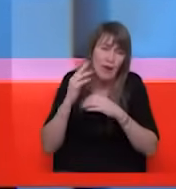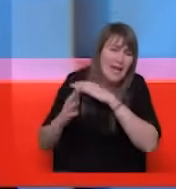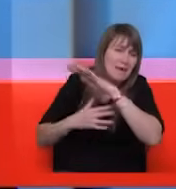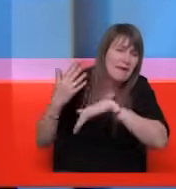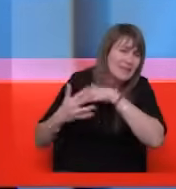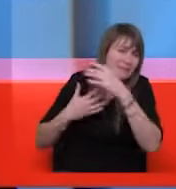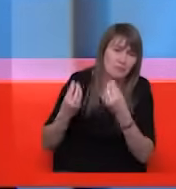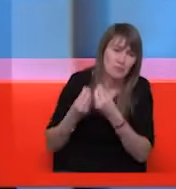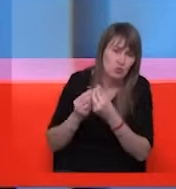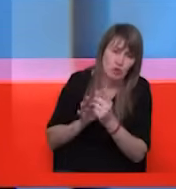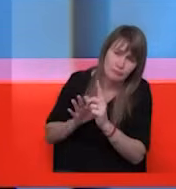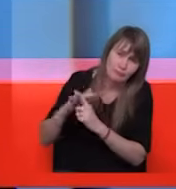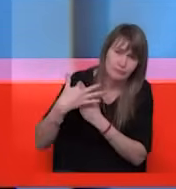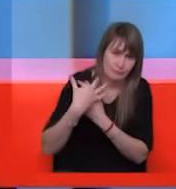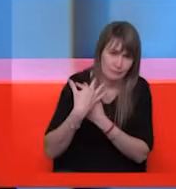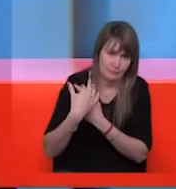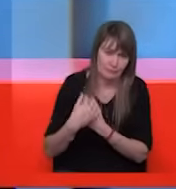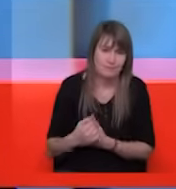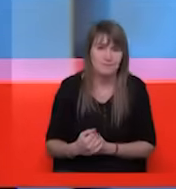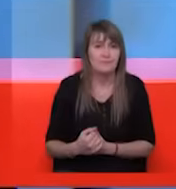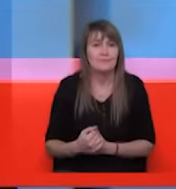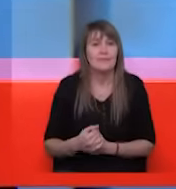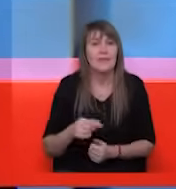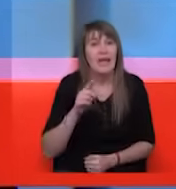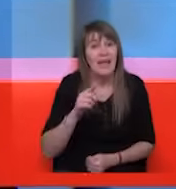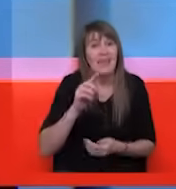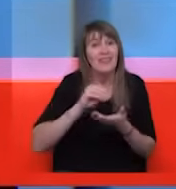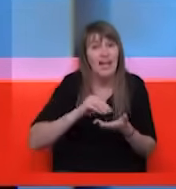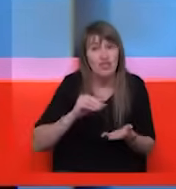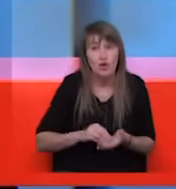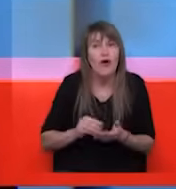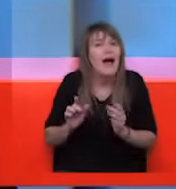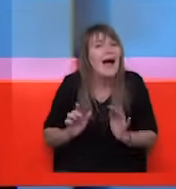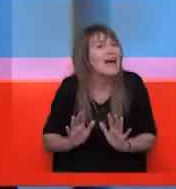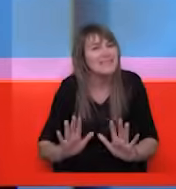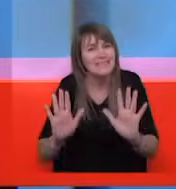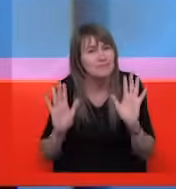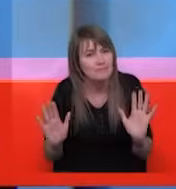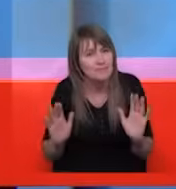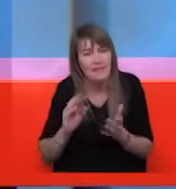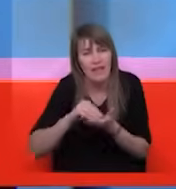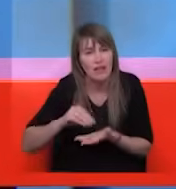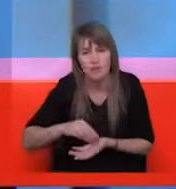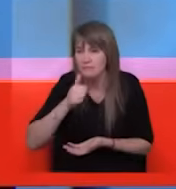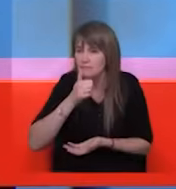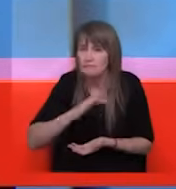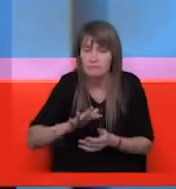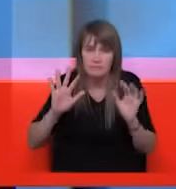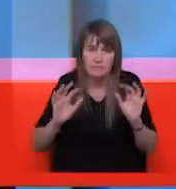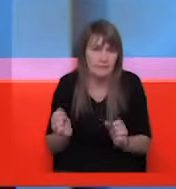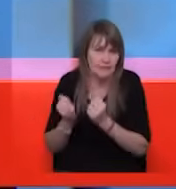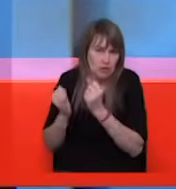Uh-huh. Lo bueno que tiene esto es que es un dato objetivo y la historia tiene que basarse en datos, ¿no?, que después lo